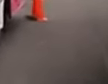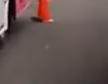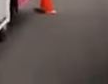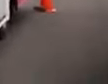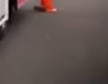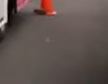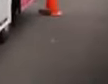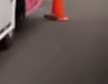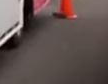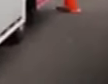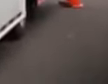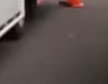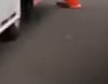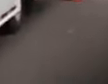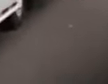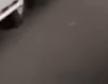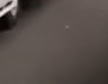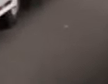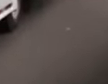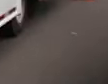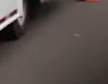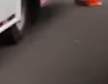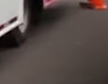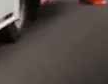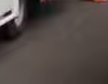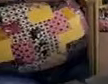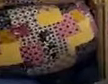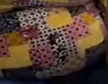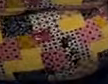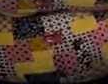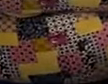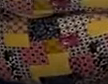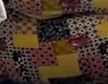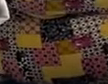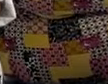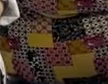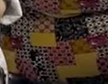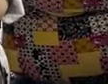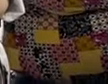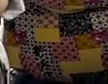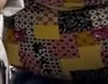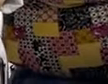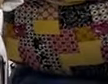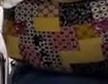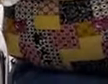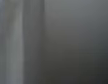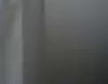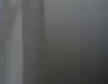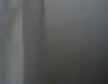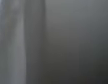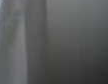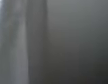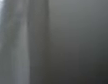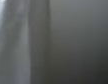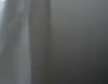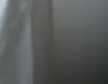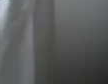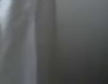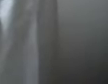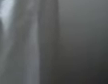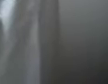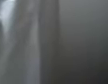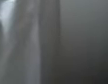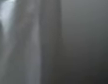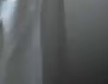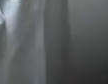de residencia de la población objeto de Capresoca EPS. Para usuarios varones, en proceso de atención temprana de cáncer de próstata,